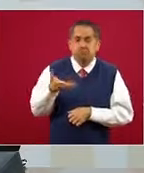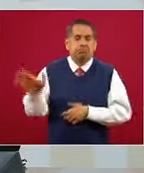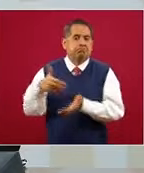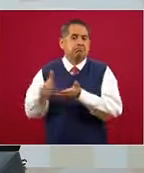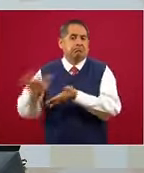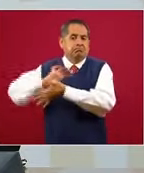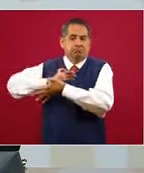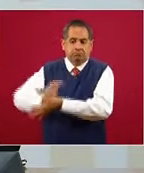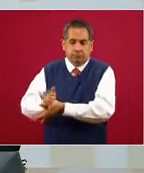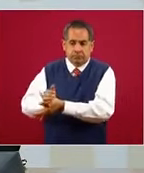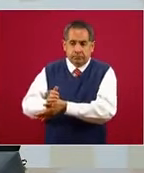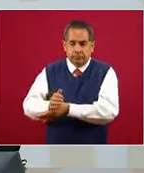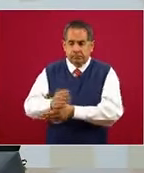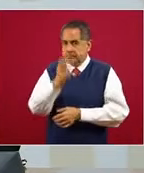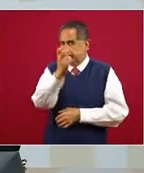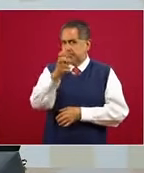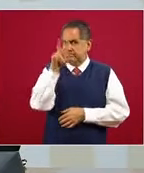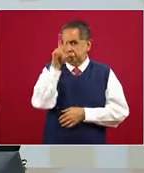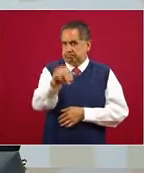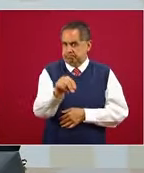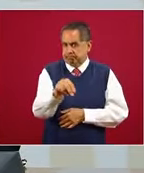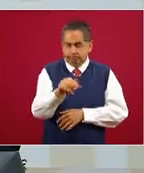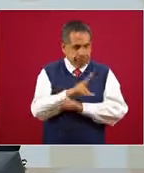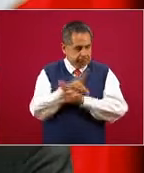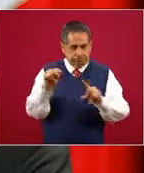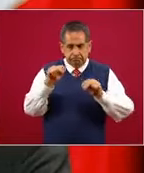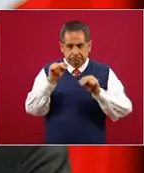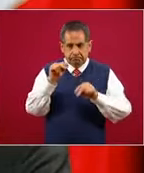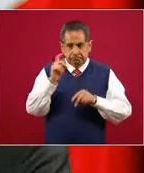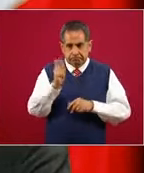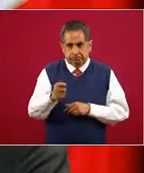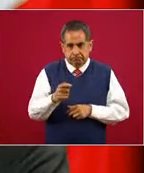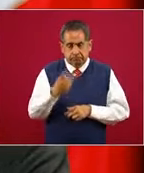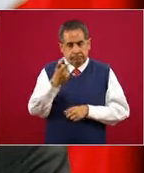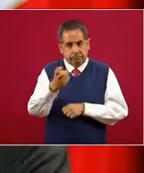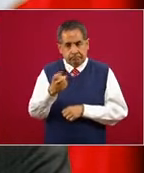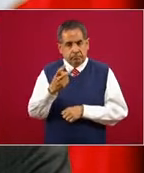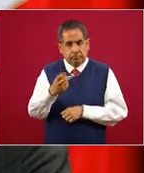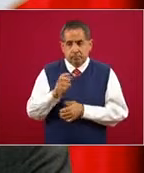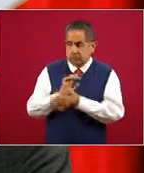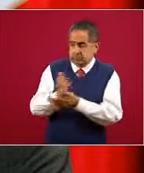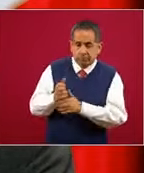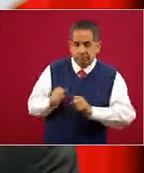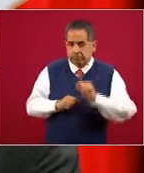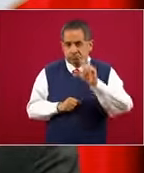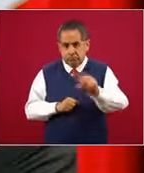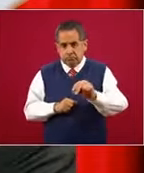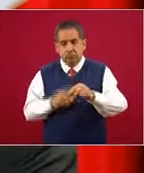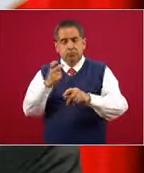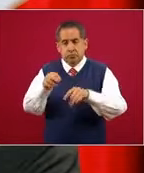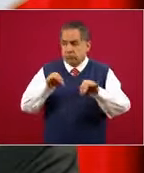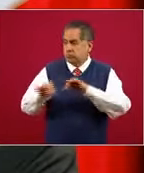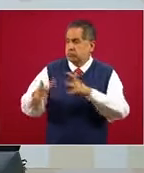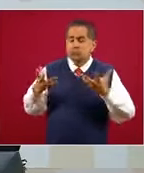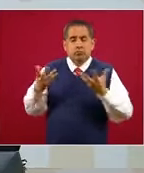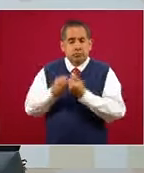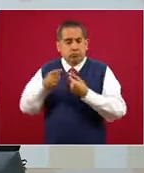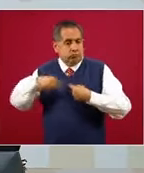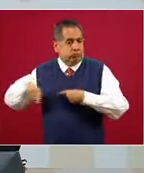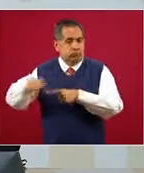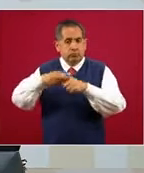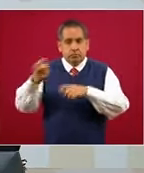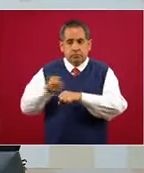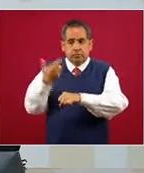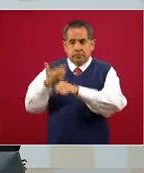salud que la hace vulnerable. No vamos a permitir que exista esto, por eso trabajamos conjuntamente con